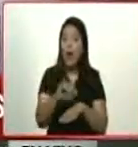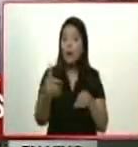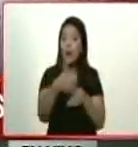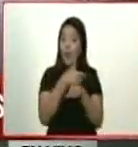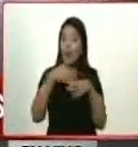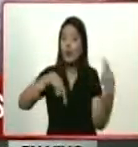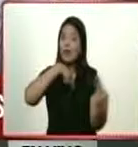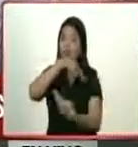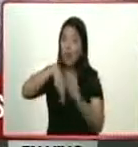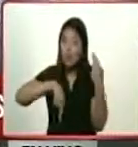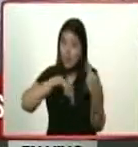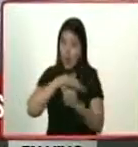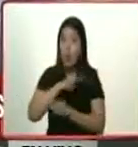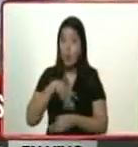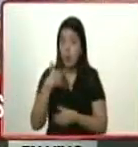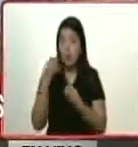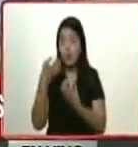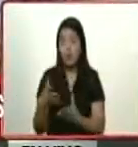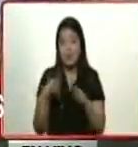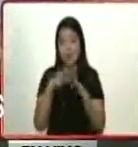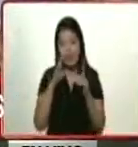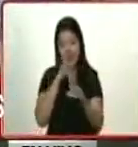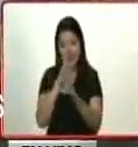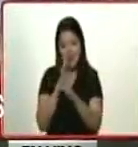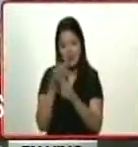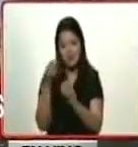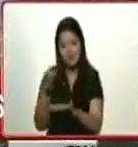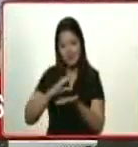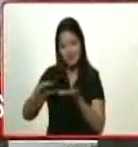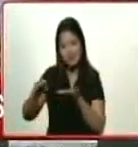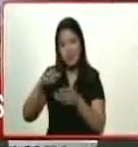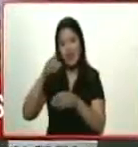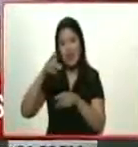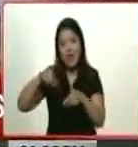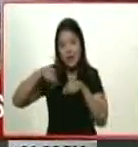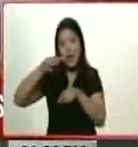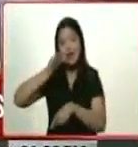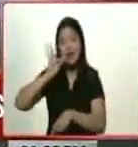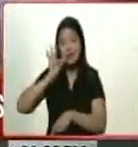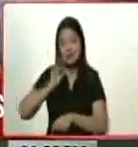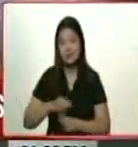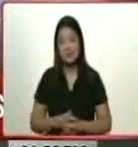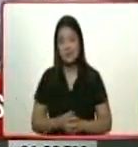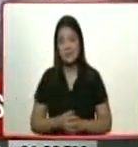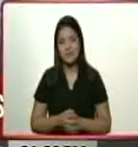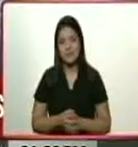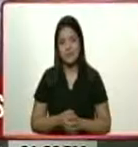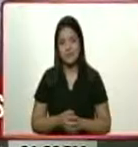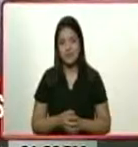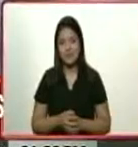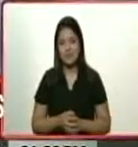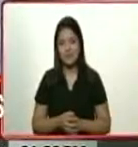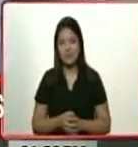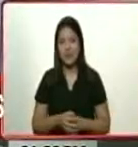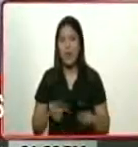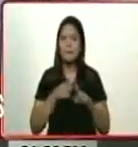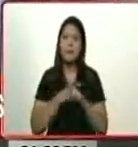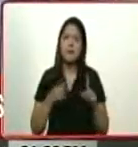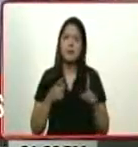gracias a la revolución en la banca agrícola, que nos permite trabajar, bueno, de mucho más cerca del productor, con